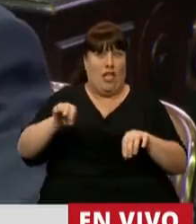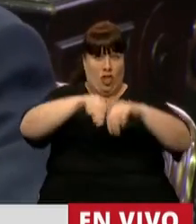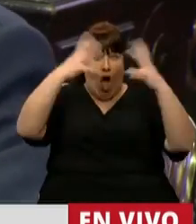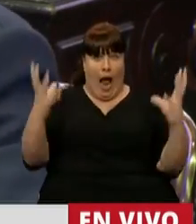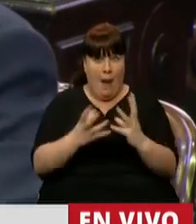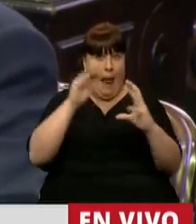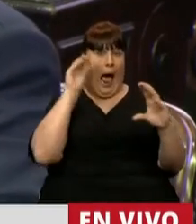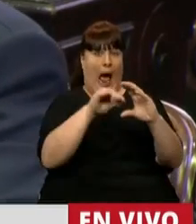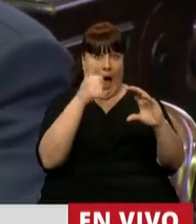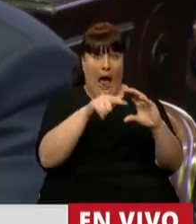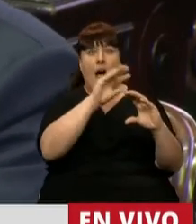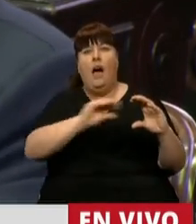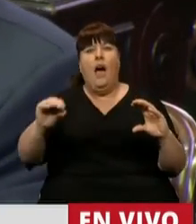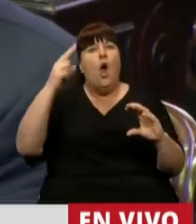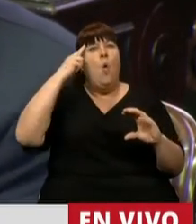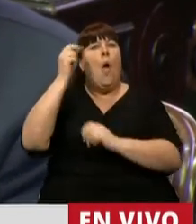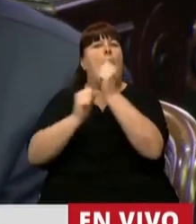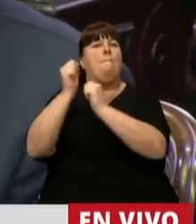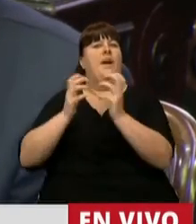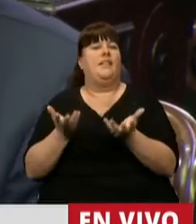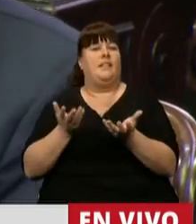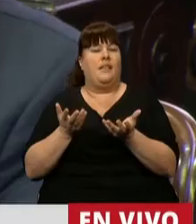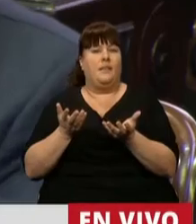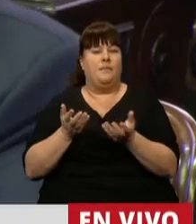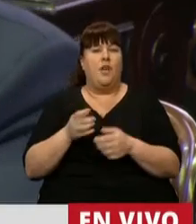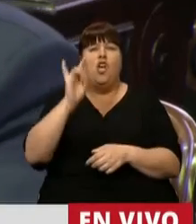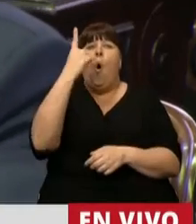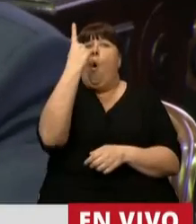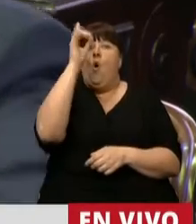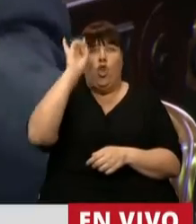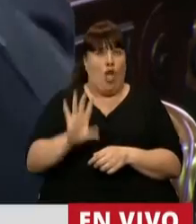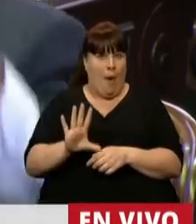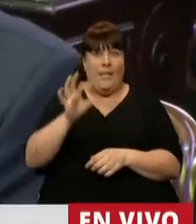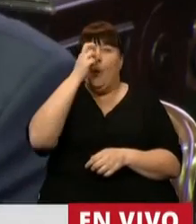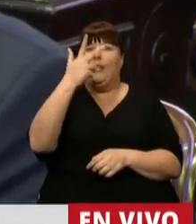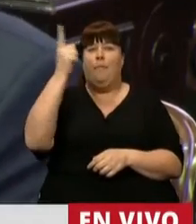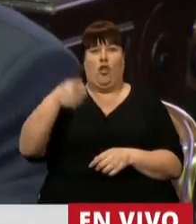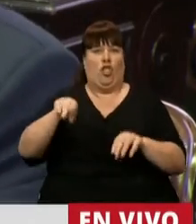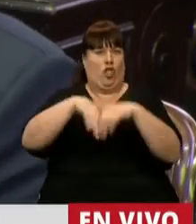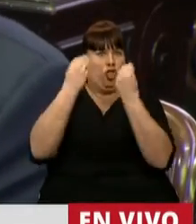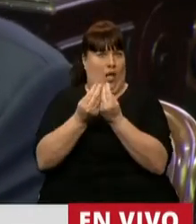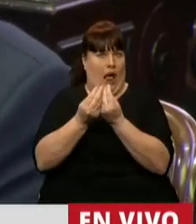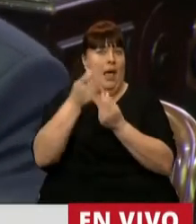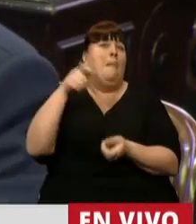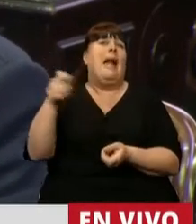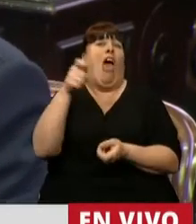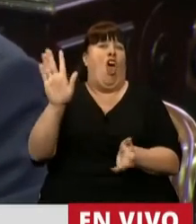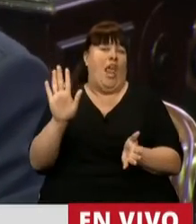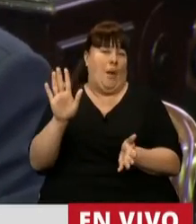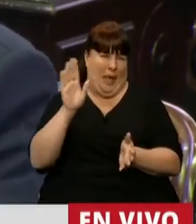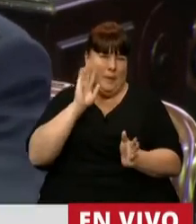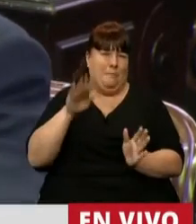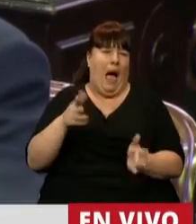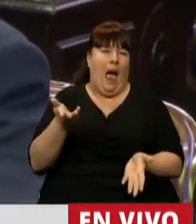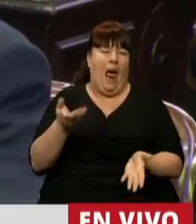la torta del registro se la llevaron 9 empresas. Solo una de ellas, el 23% de la torta, era Mercado Libre. No son